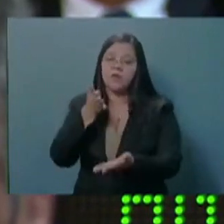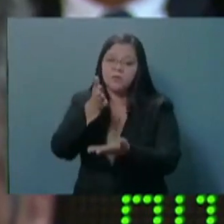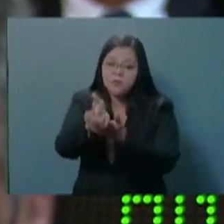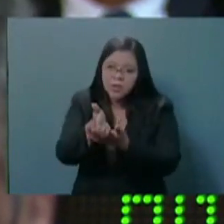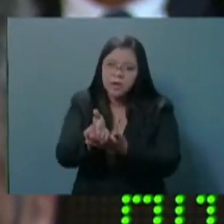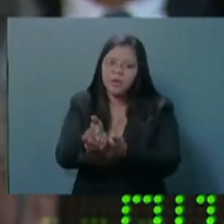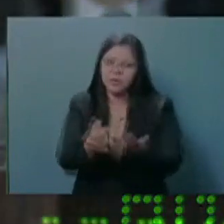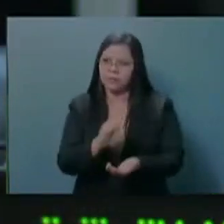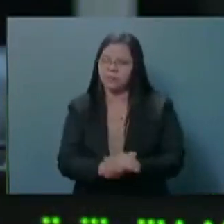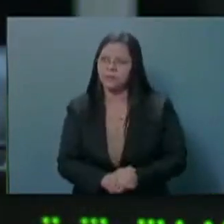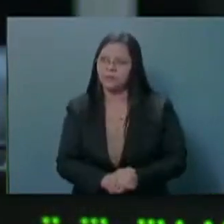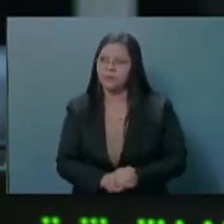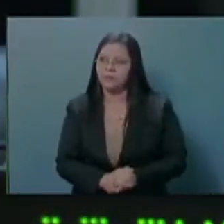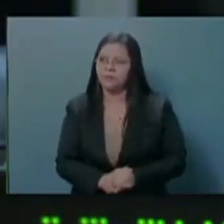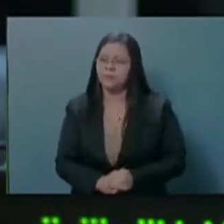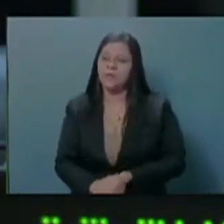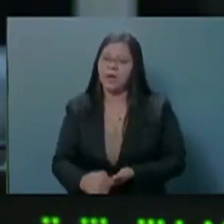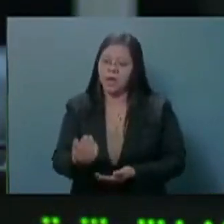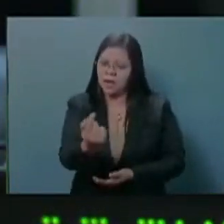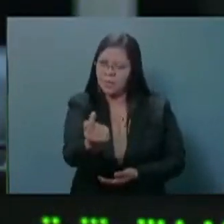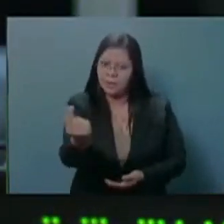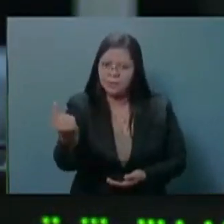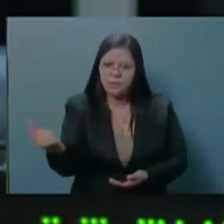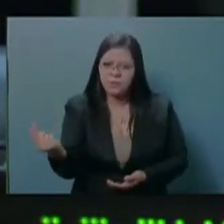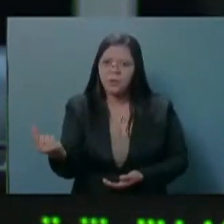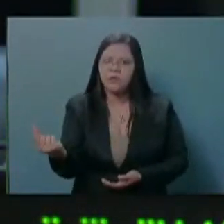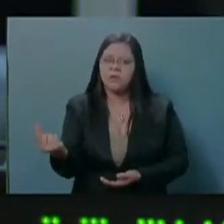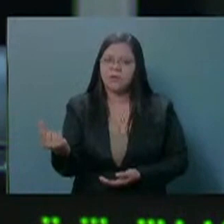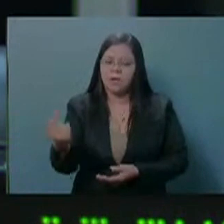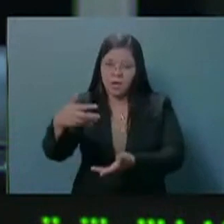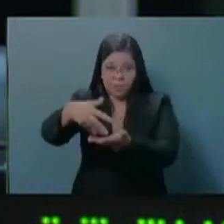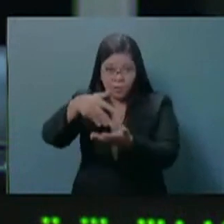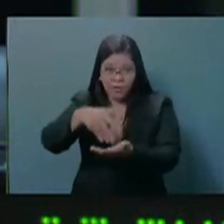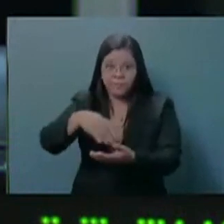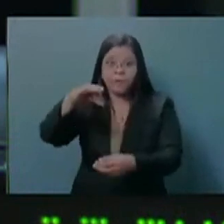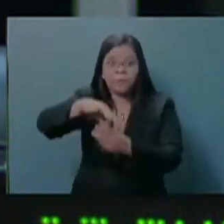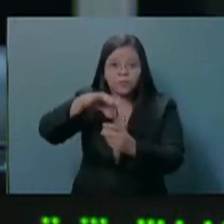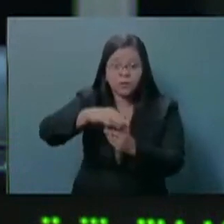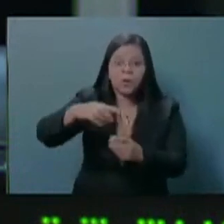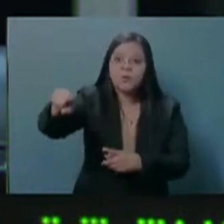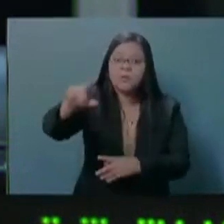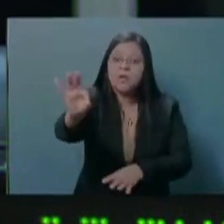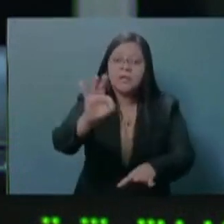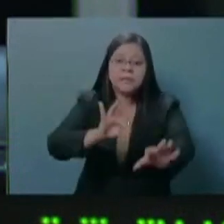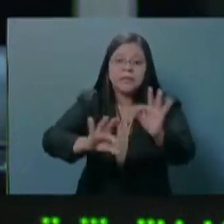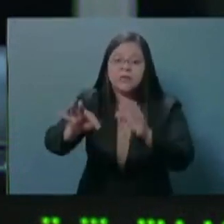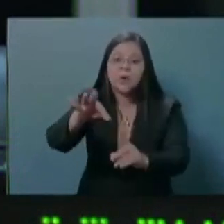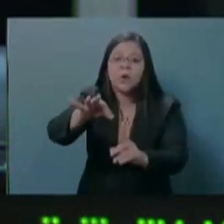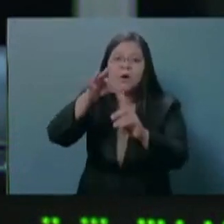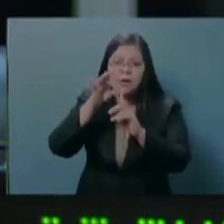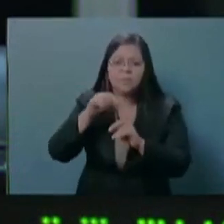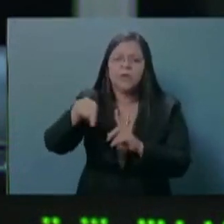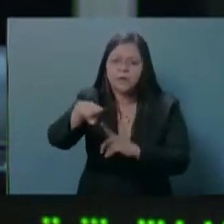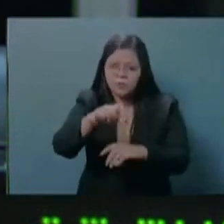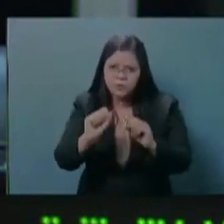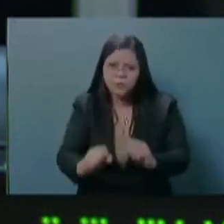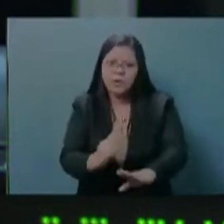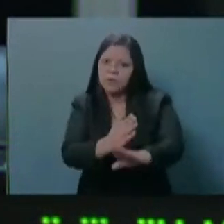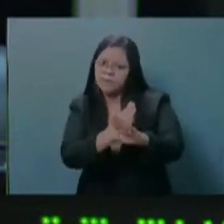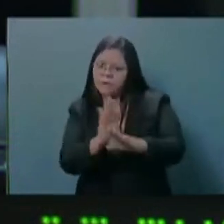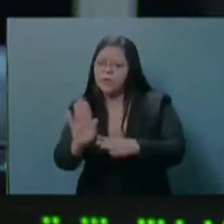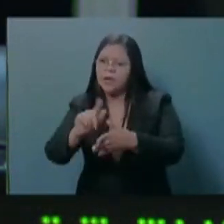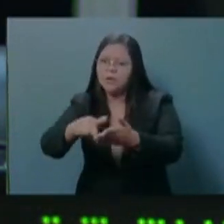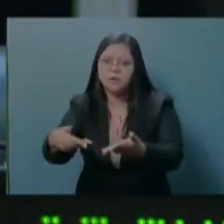decreto. La población los colocó acá para que respondieran por sus derechos y